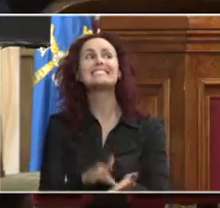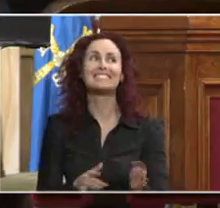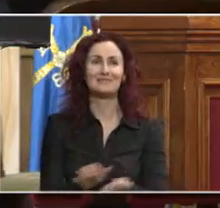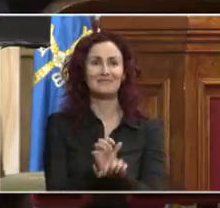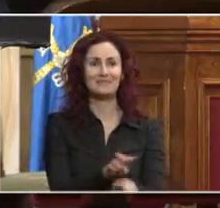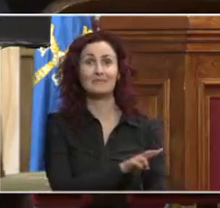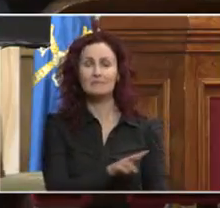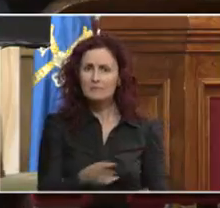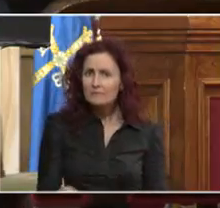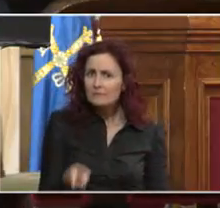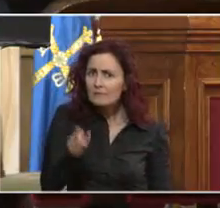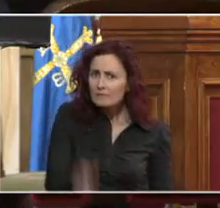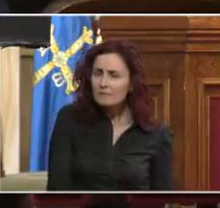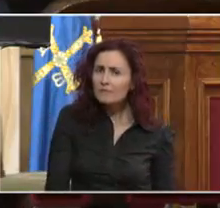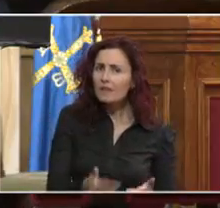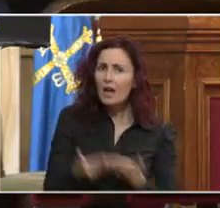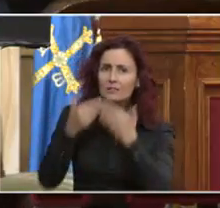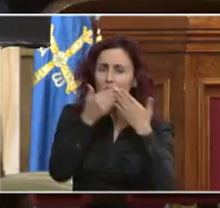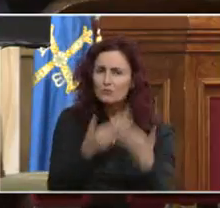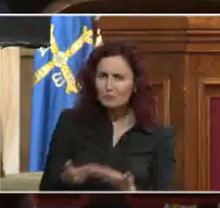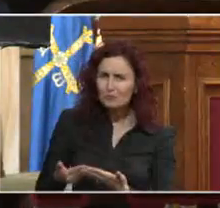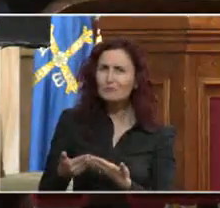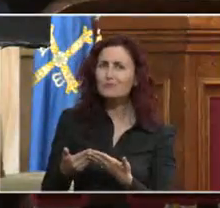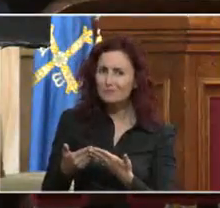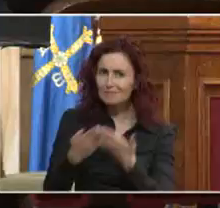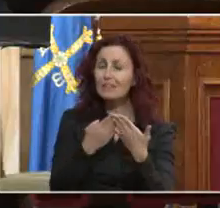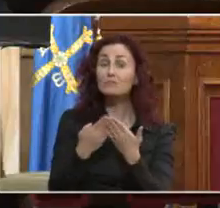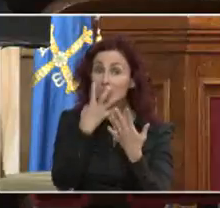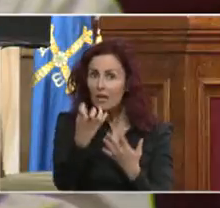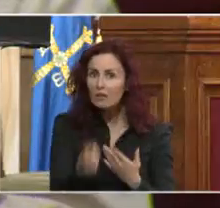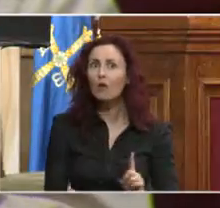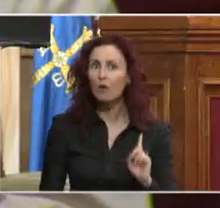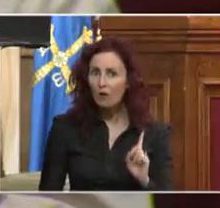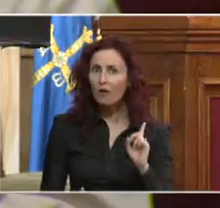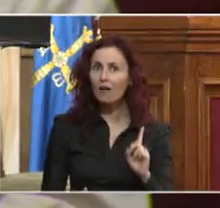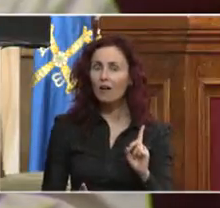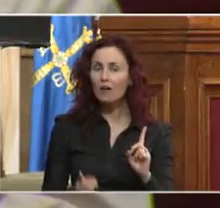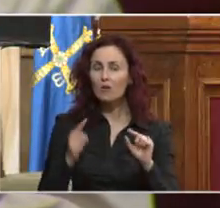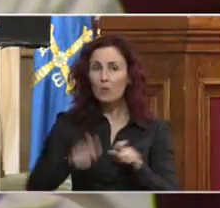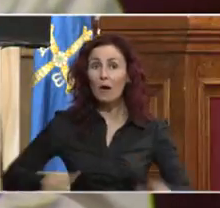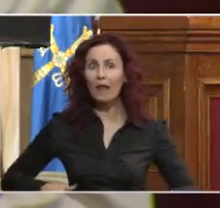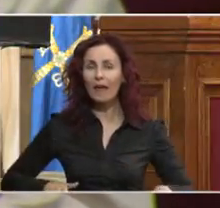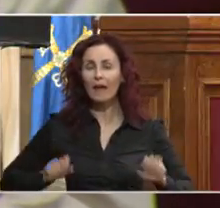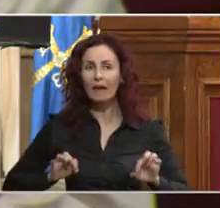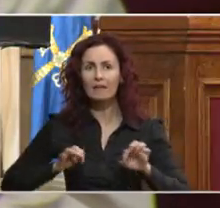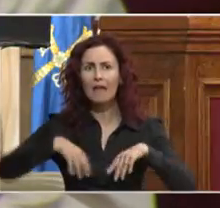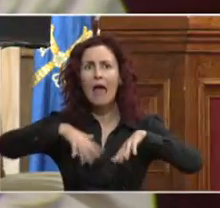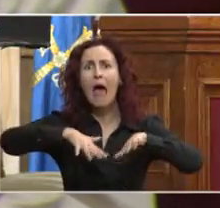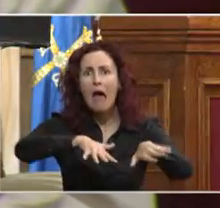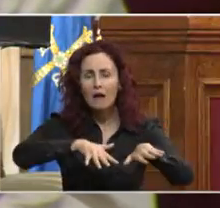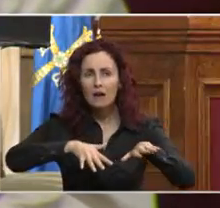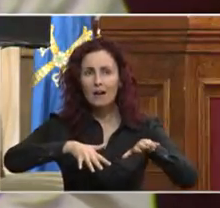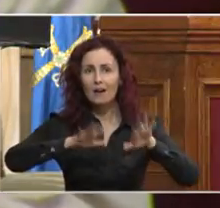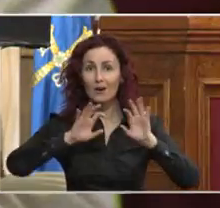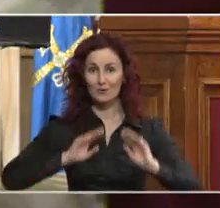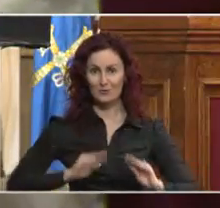Vos sabés que hay estudios de fans, pero en serio, ¿sí?, estudios de fans que han